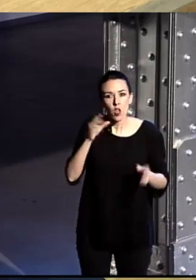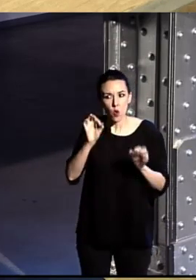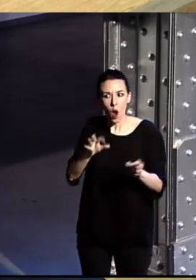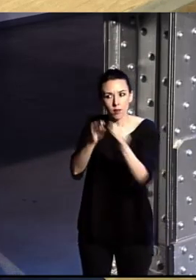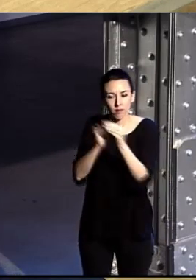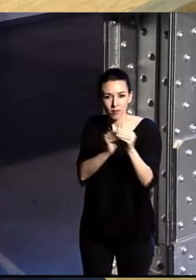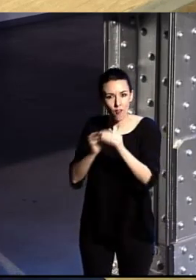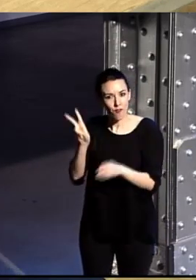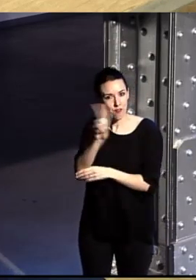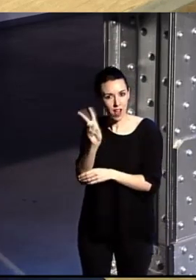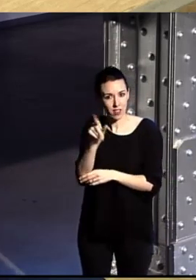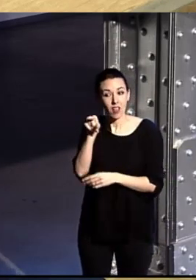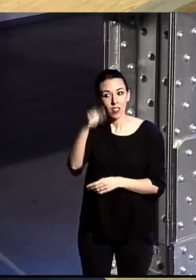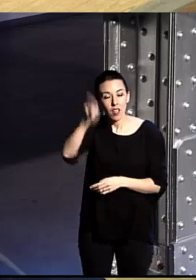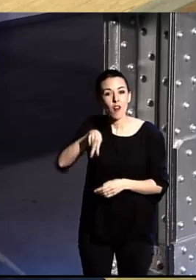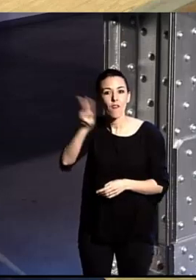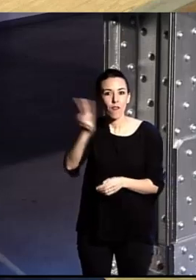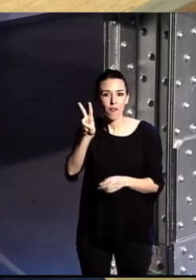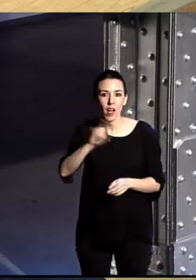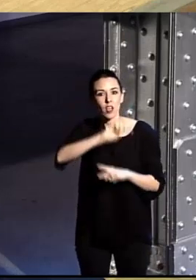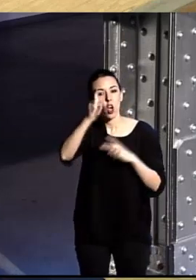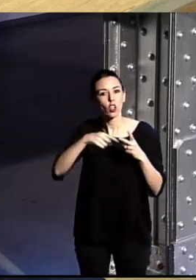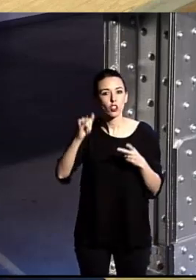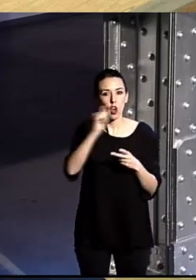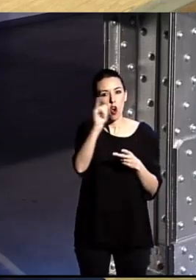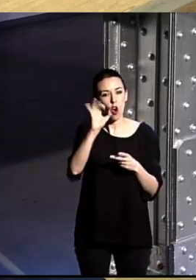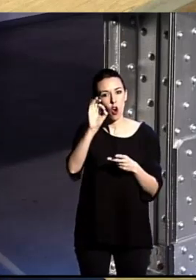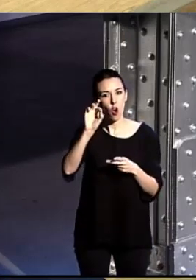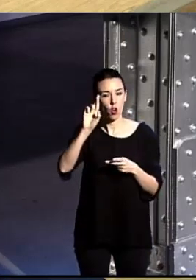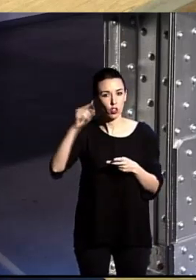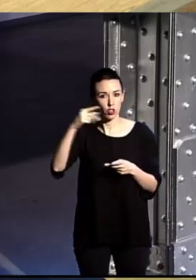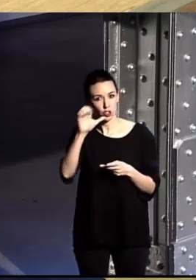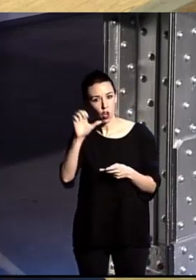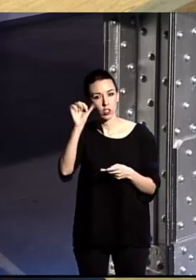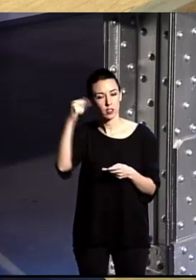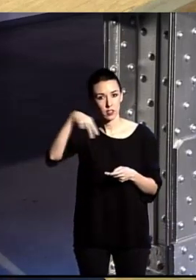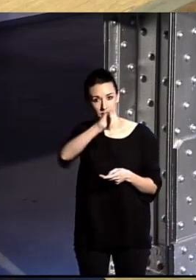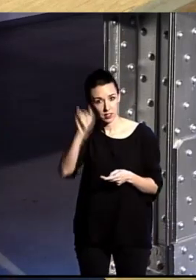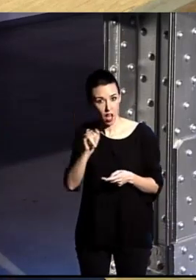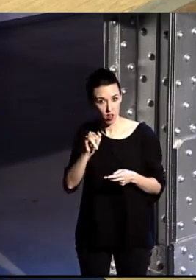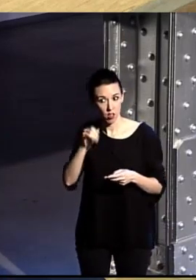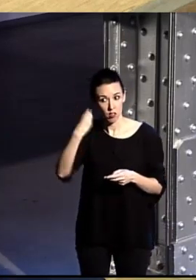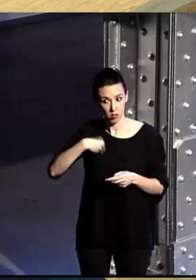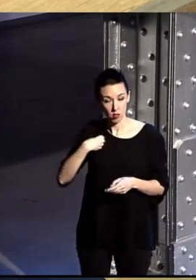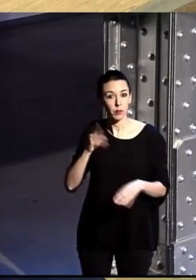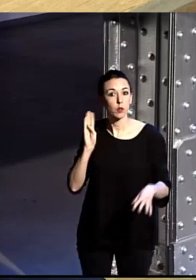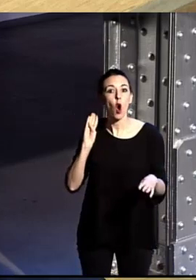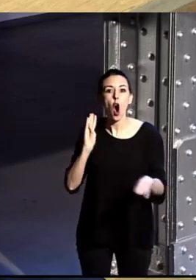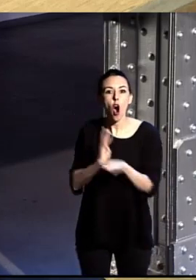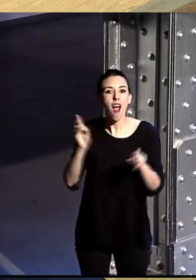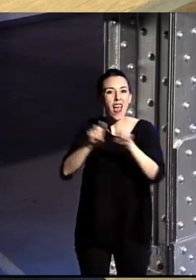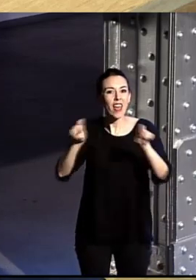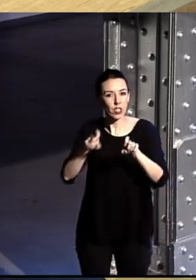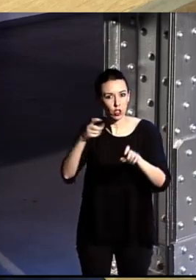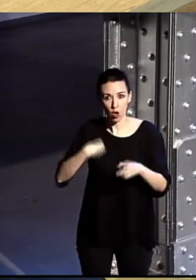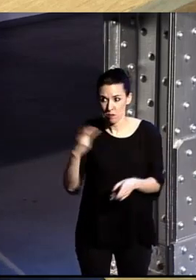Verne, igual que Verne tenía muchos puntos en común con George Sand, por ejemplo. El editor, entre otras cosas, ¿no? El editor, entre otras cosas,